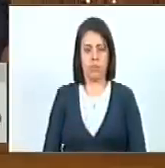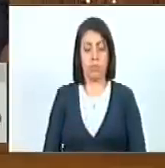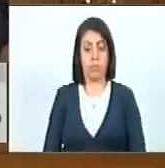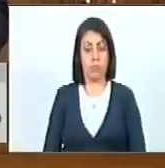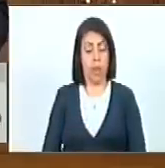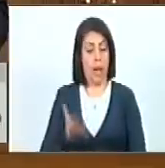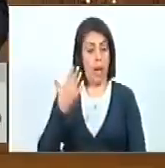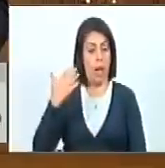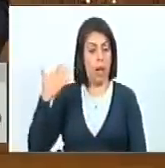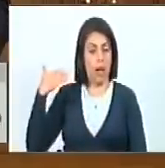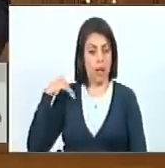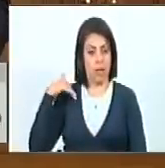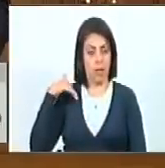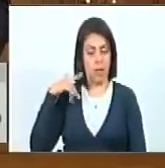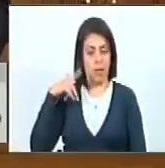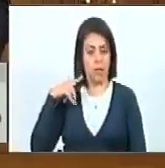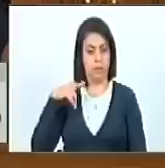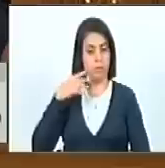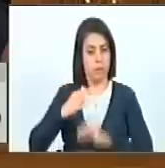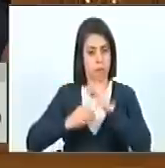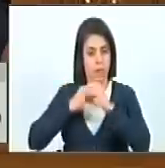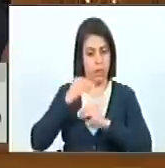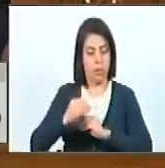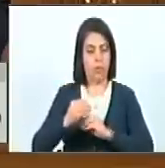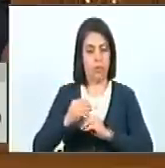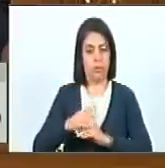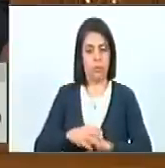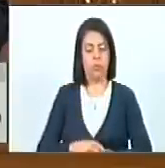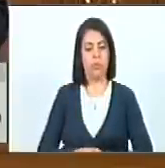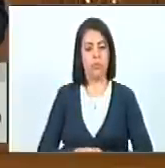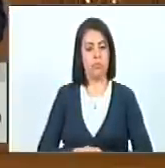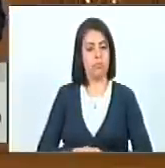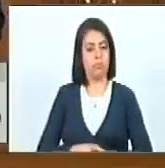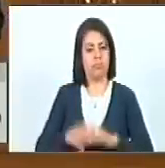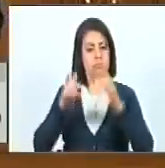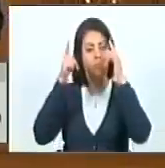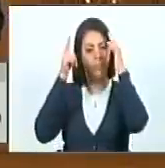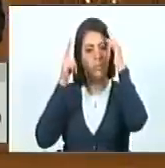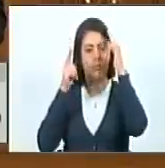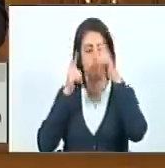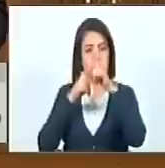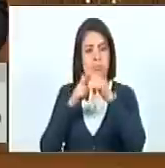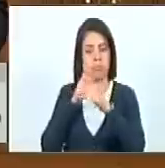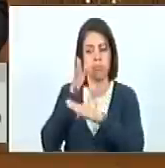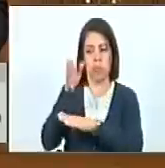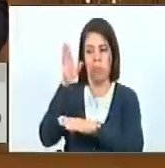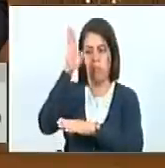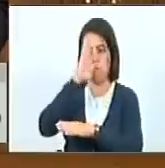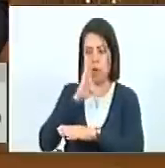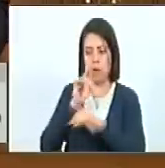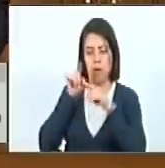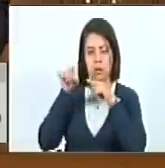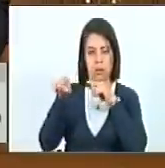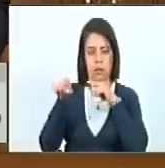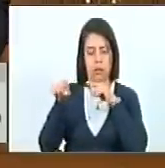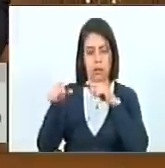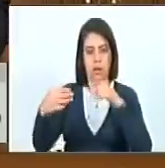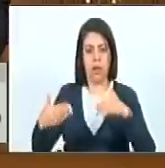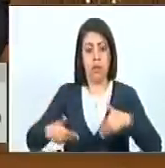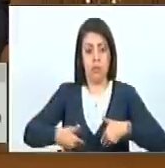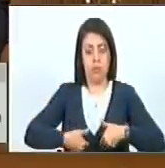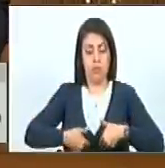esa década se generó con el gigante de América, Brasil. El